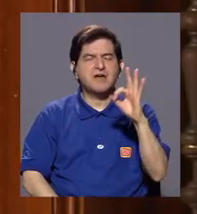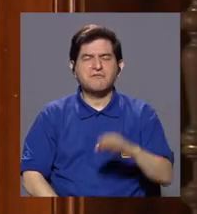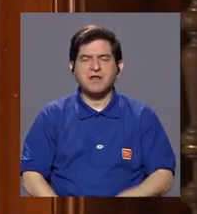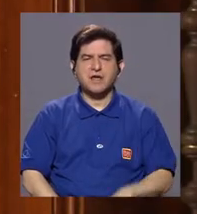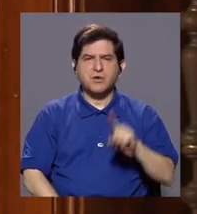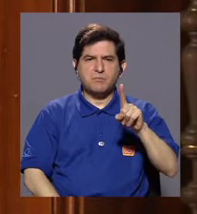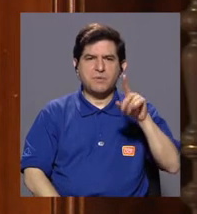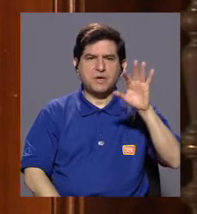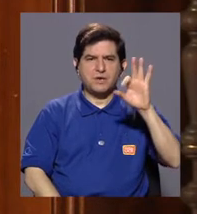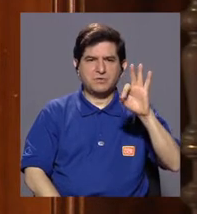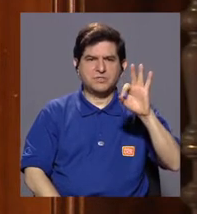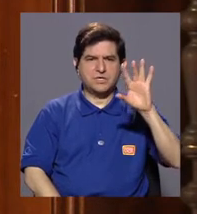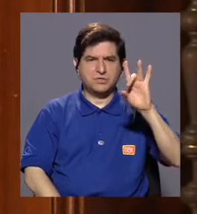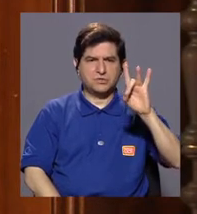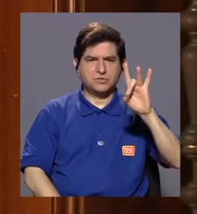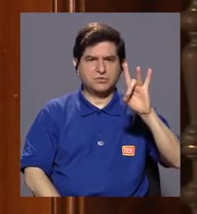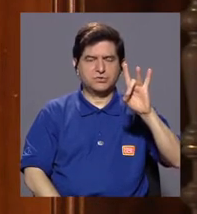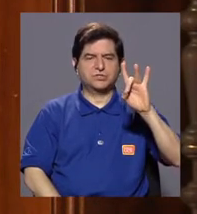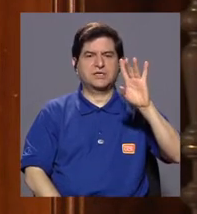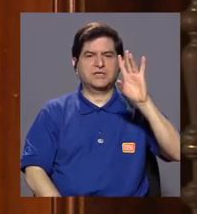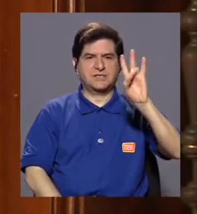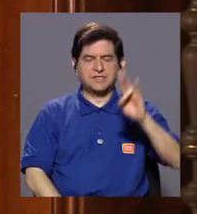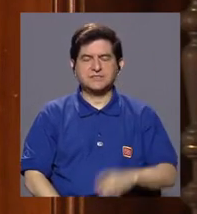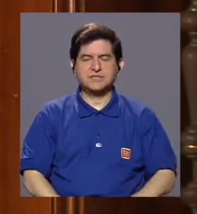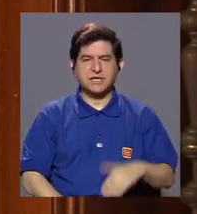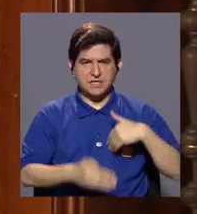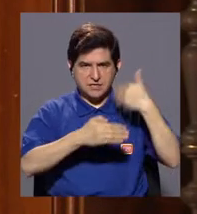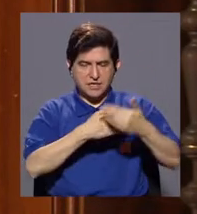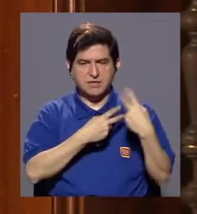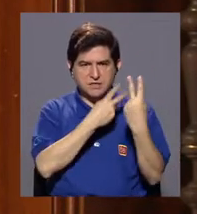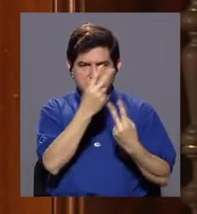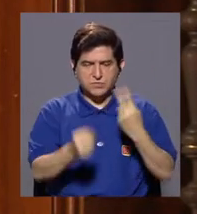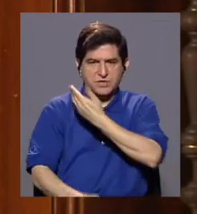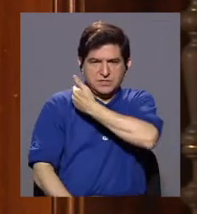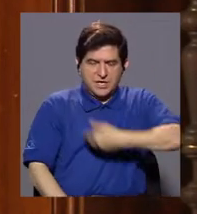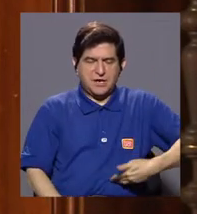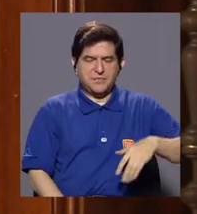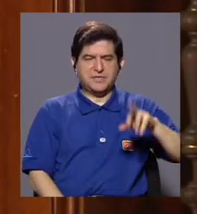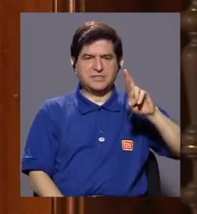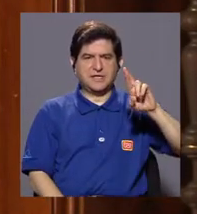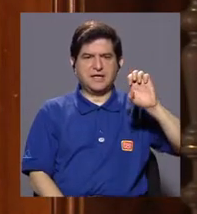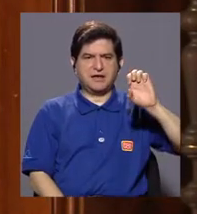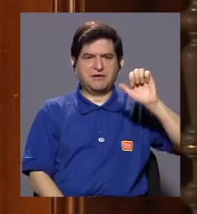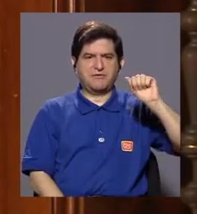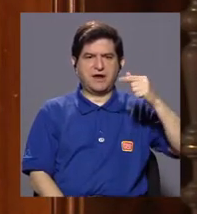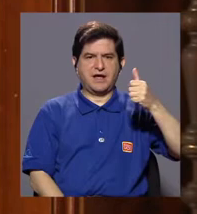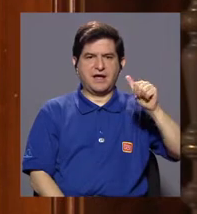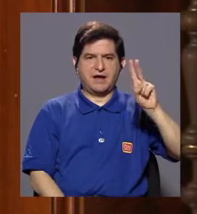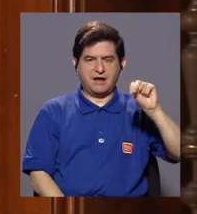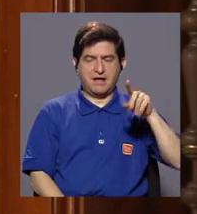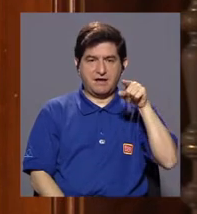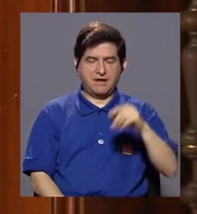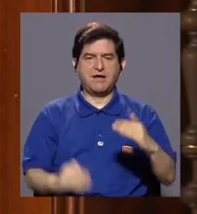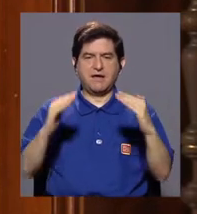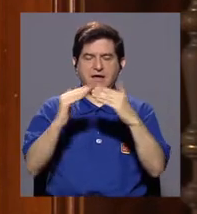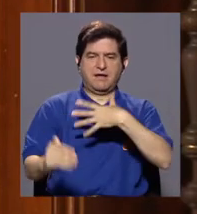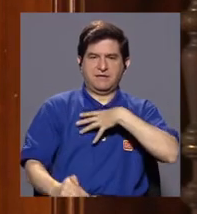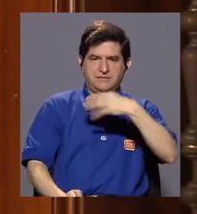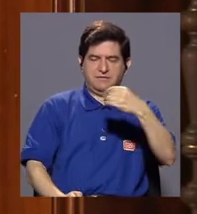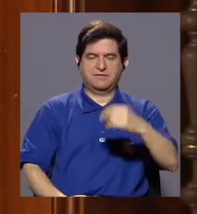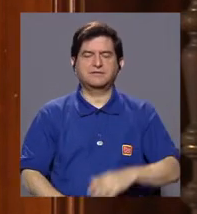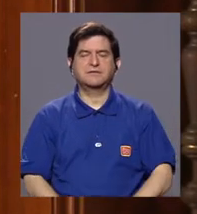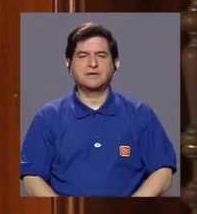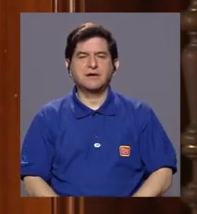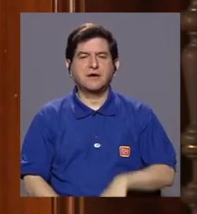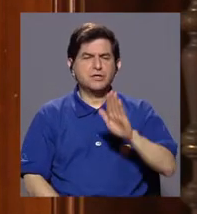febrero del 87, después de que visité al presidente Reagan en la Casa Blanca. Ahí me di cuenta de